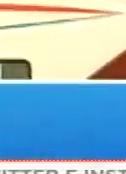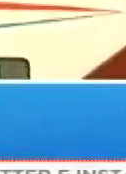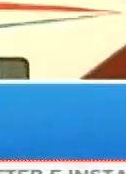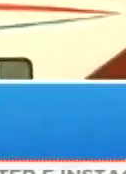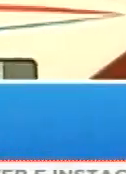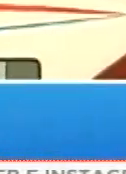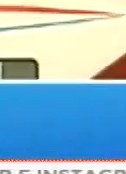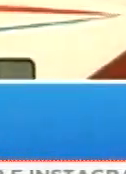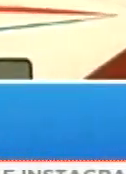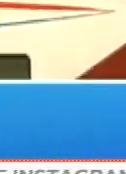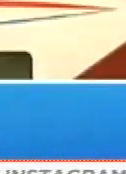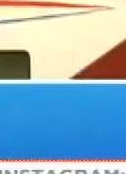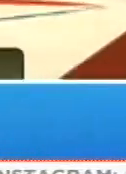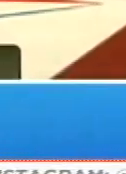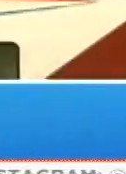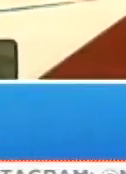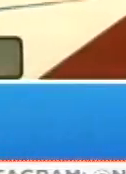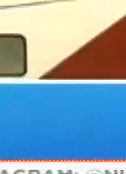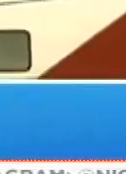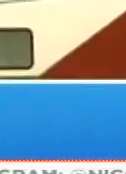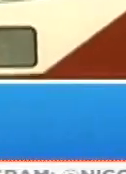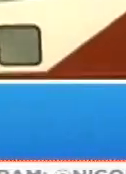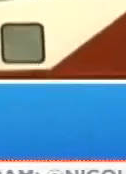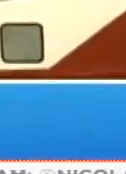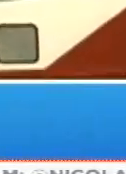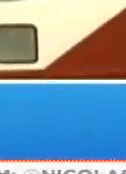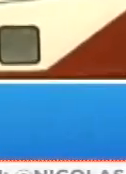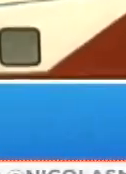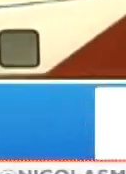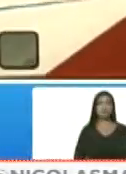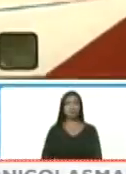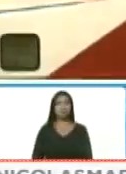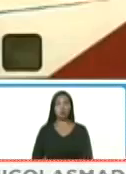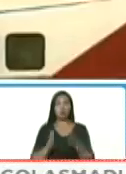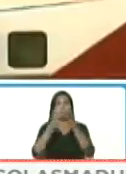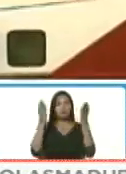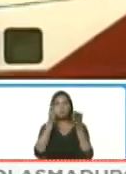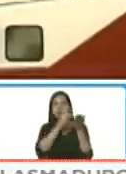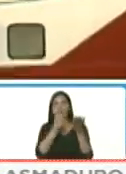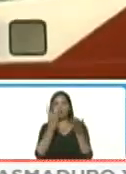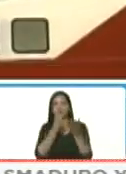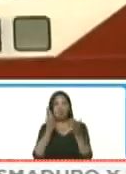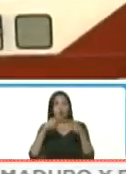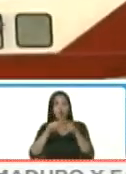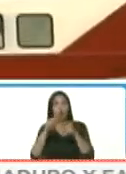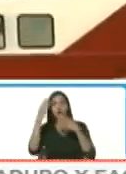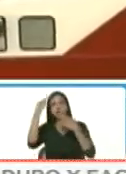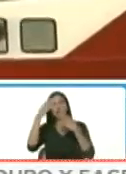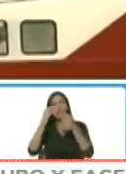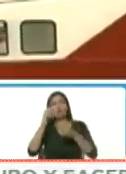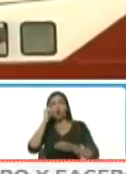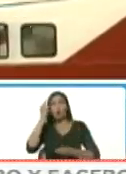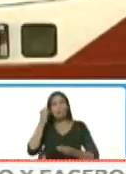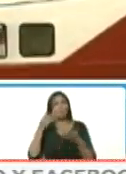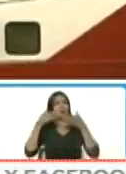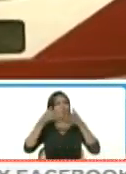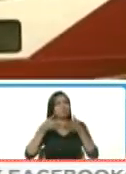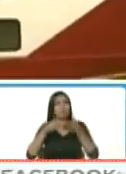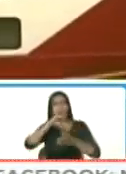La pantalla compartida, y le damos un aplauso y un saludo a los hombres de la mar, a las mujeres de la